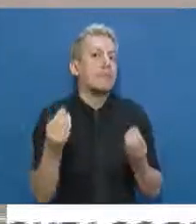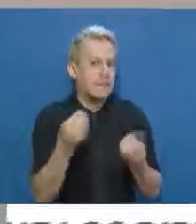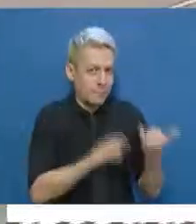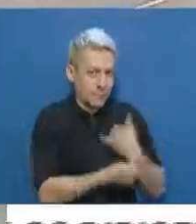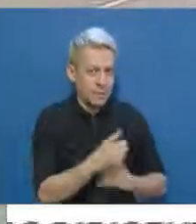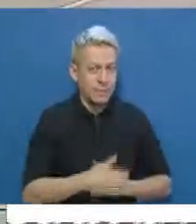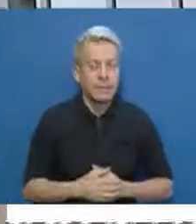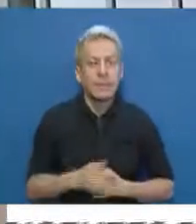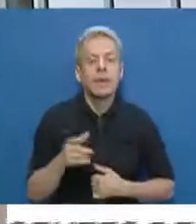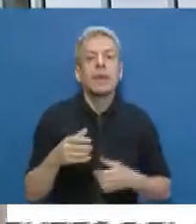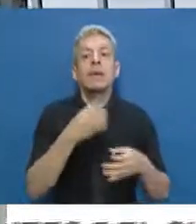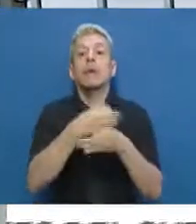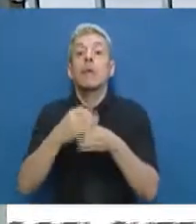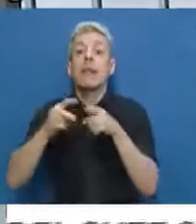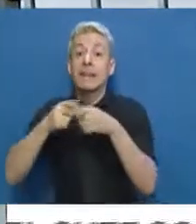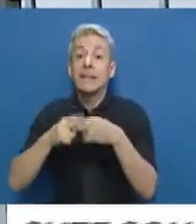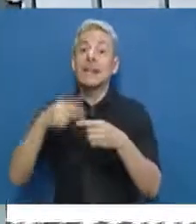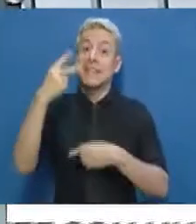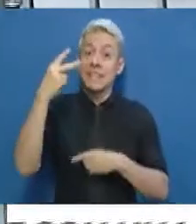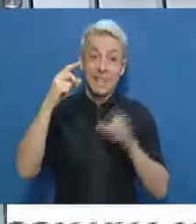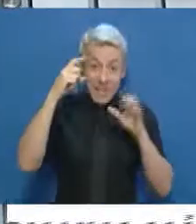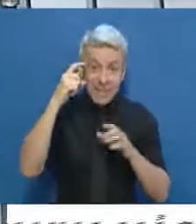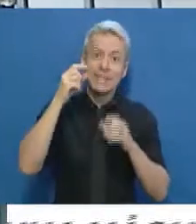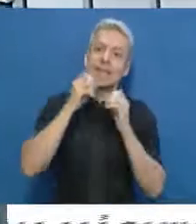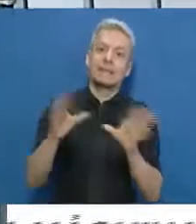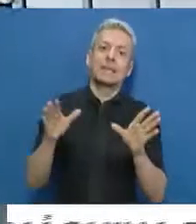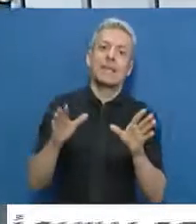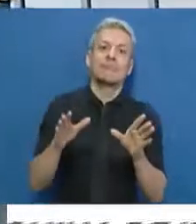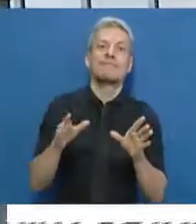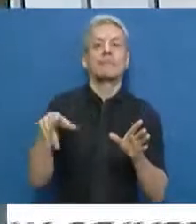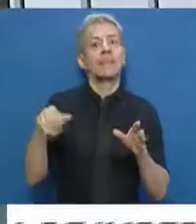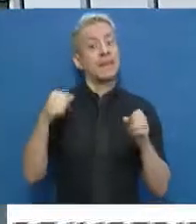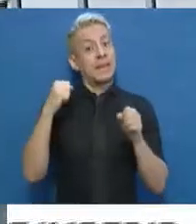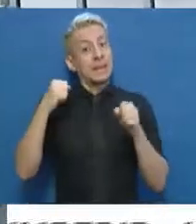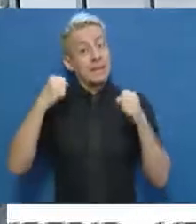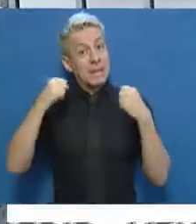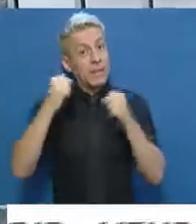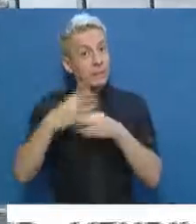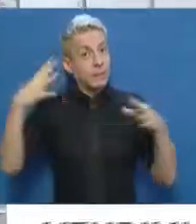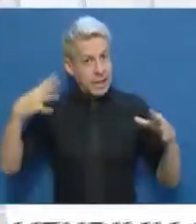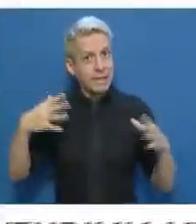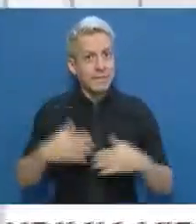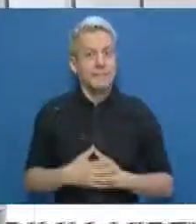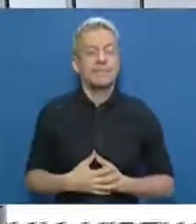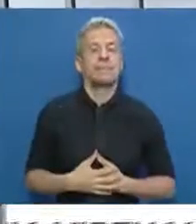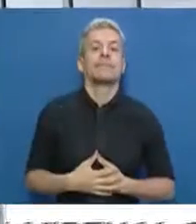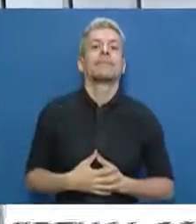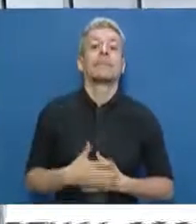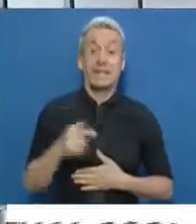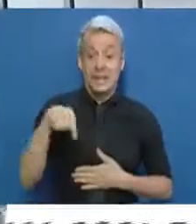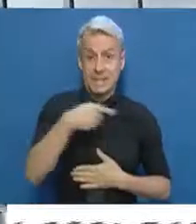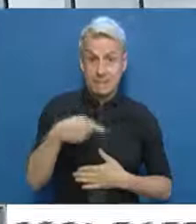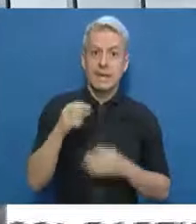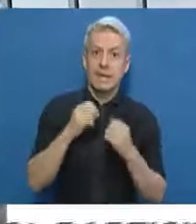con 10 escuelas técnicas en cuanto a la formación profesionalizante, a las prácticas profesionalizantes, perdón. Vamos a empezar esta